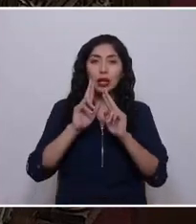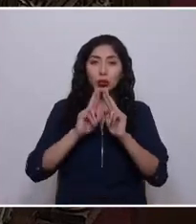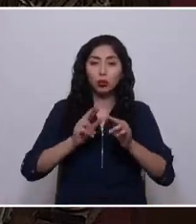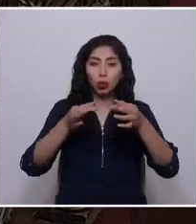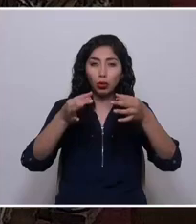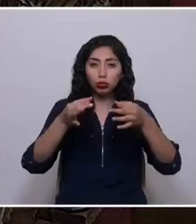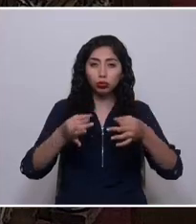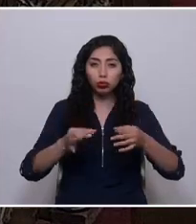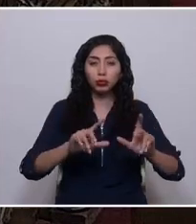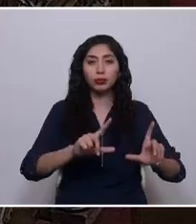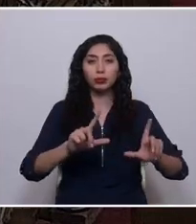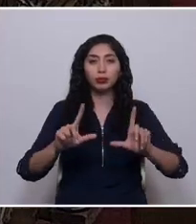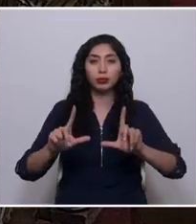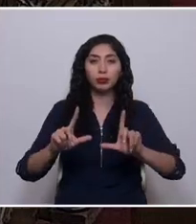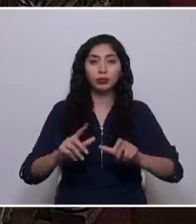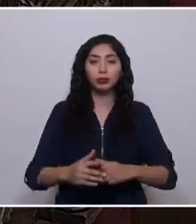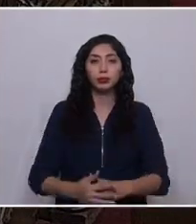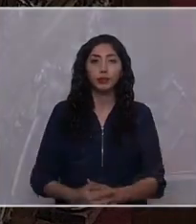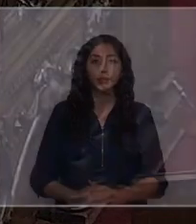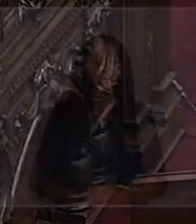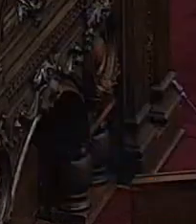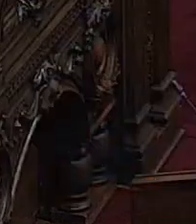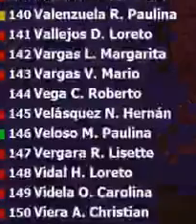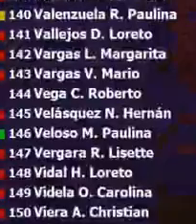resultado de la votación.